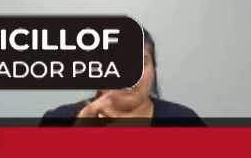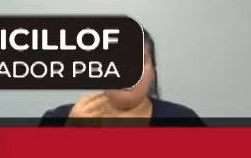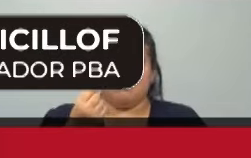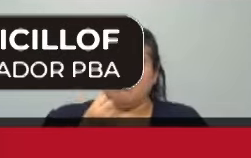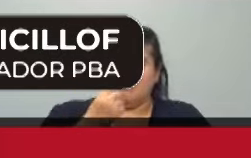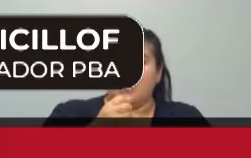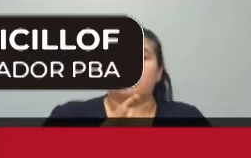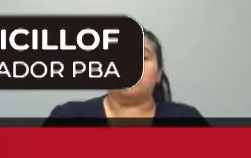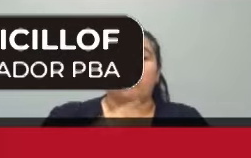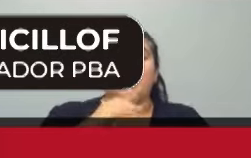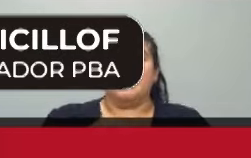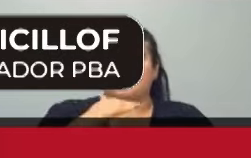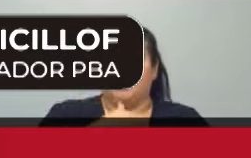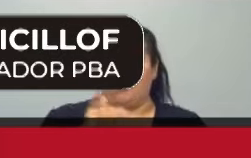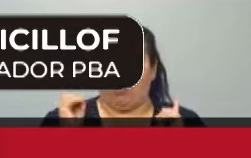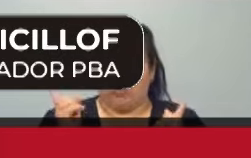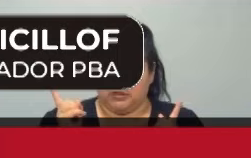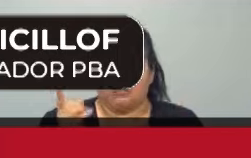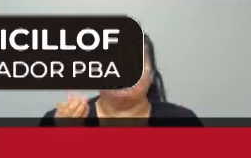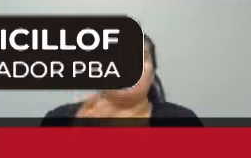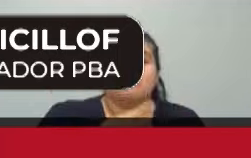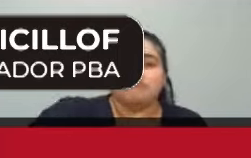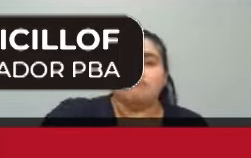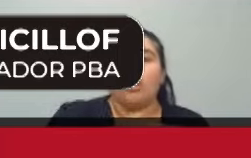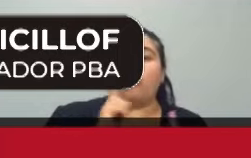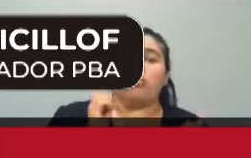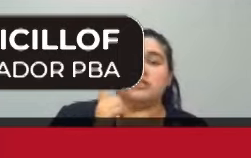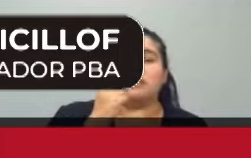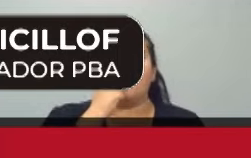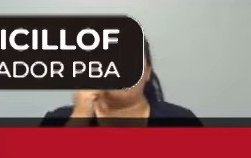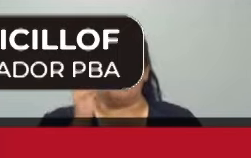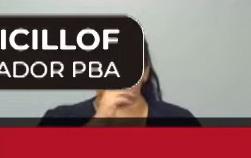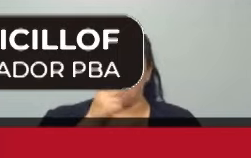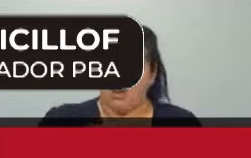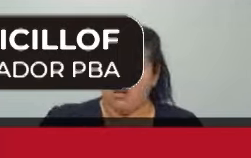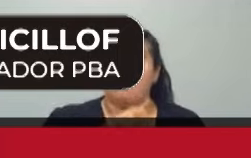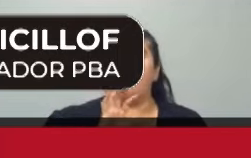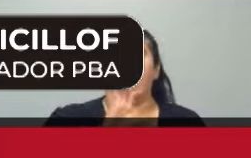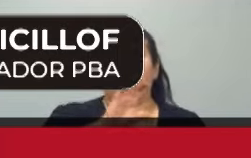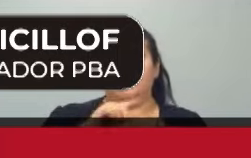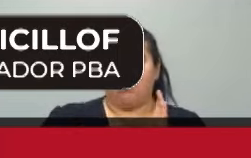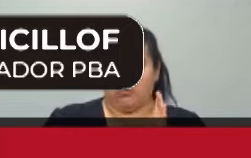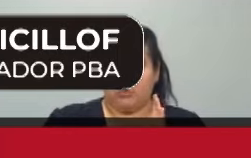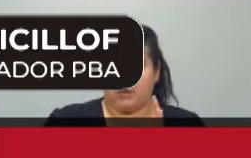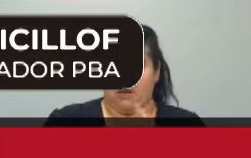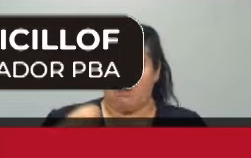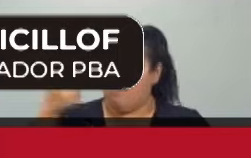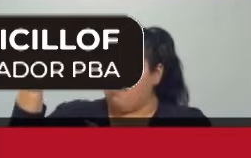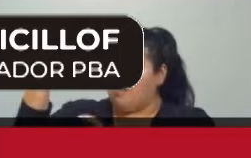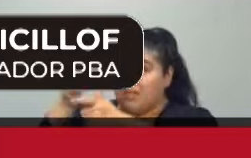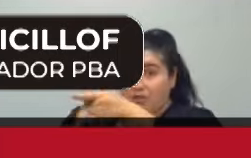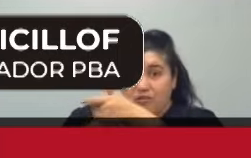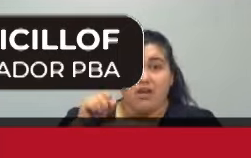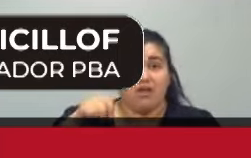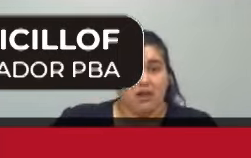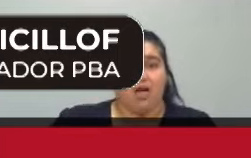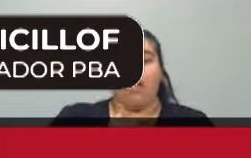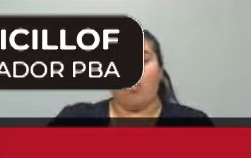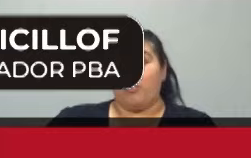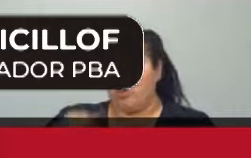Docente, es para los docentes y las docentes de la provincia de Buenos Aires. Se transfiere del gobierno